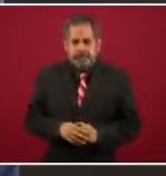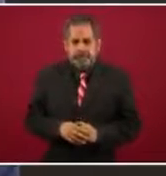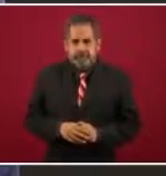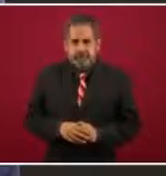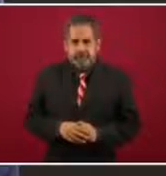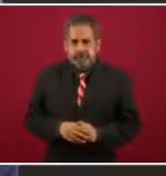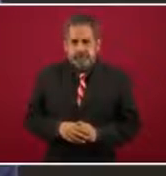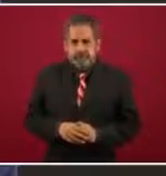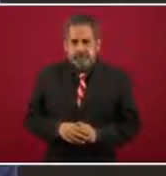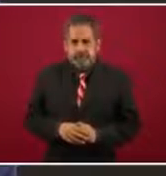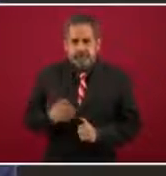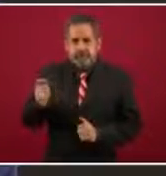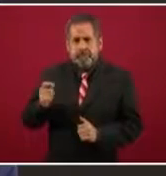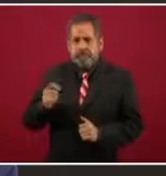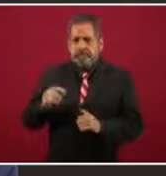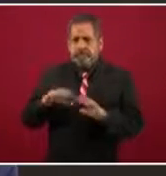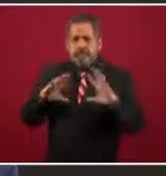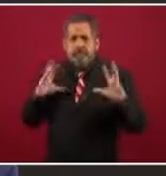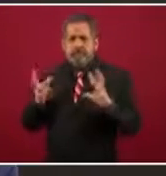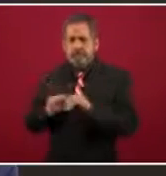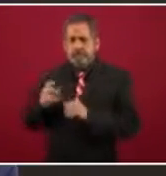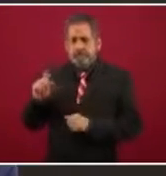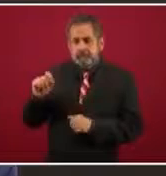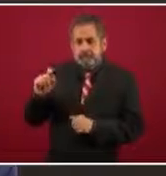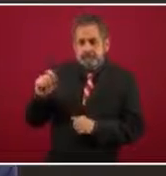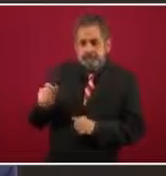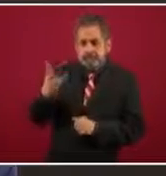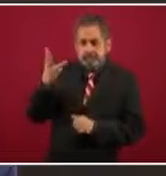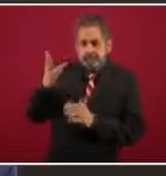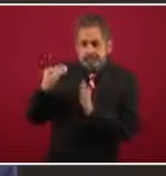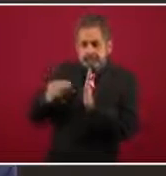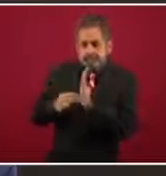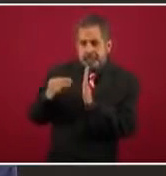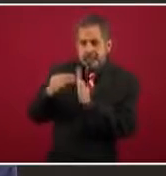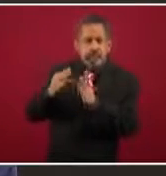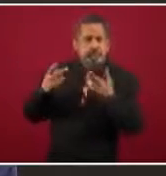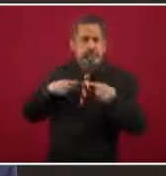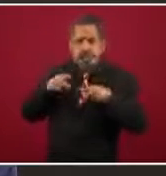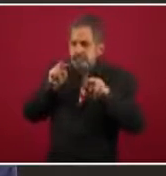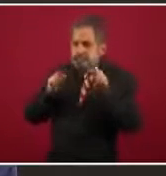sí, un recuento, 23 millones.